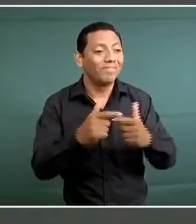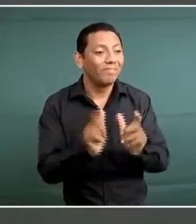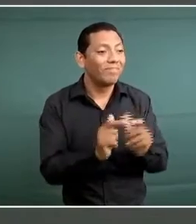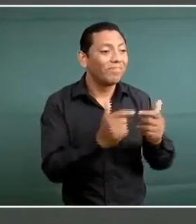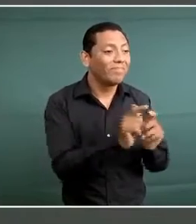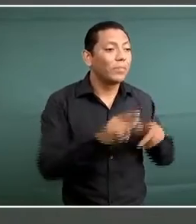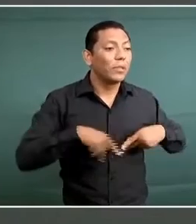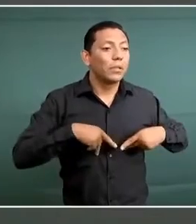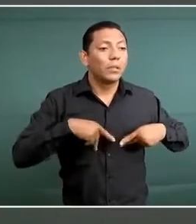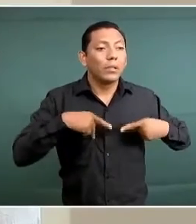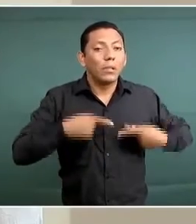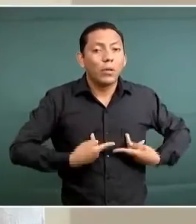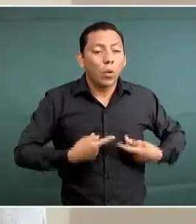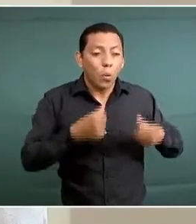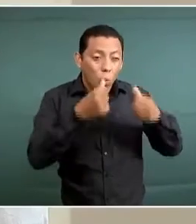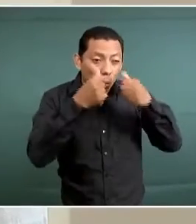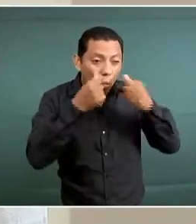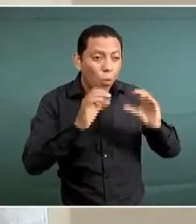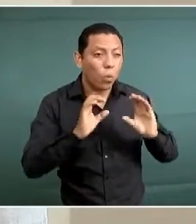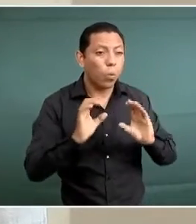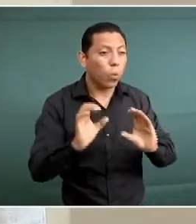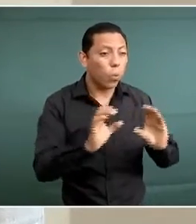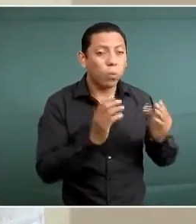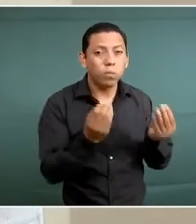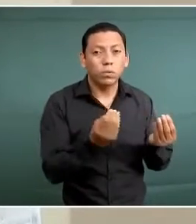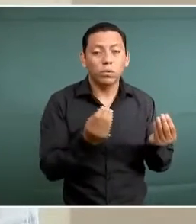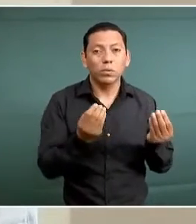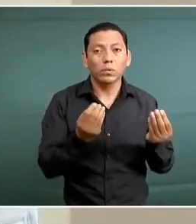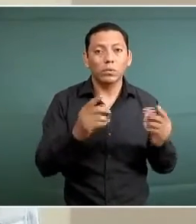de México, ha sido